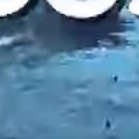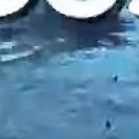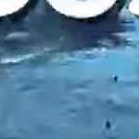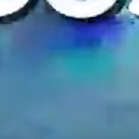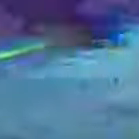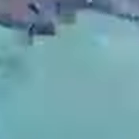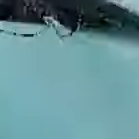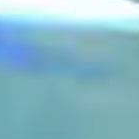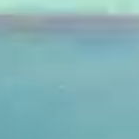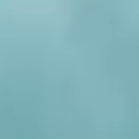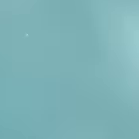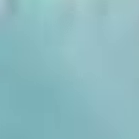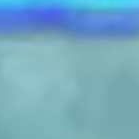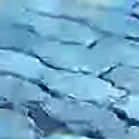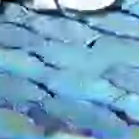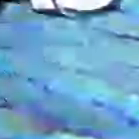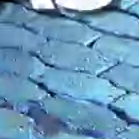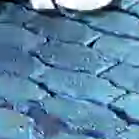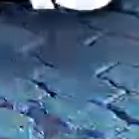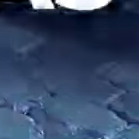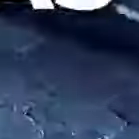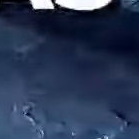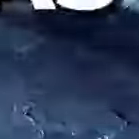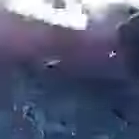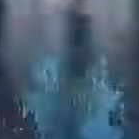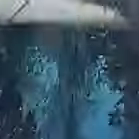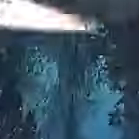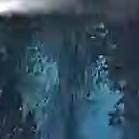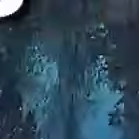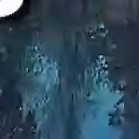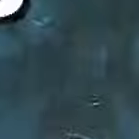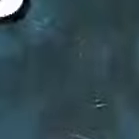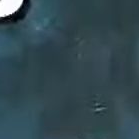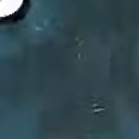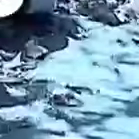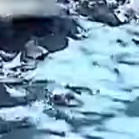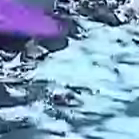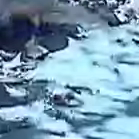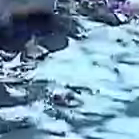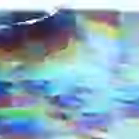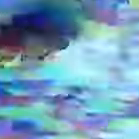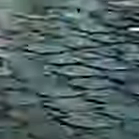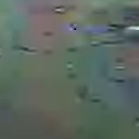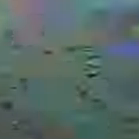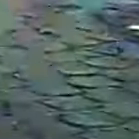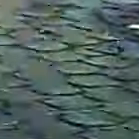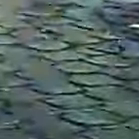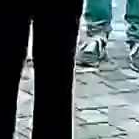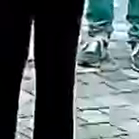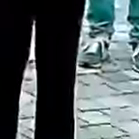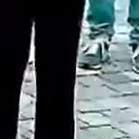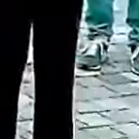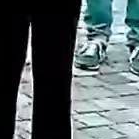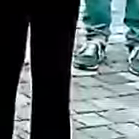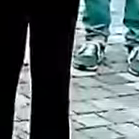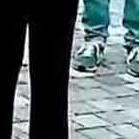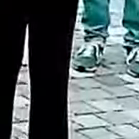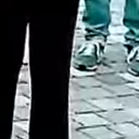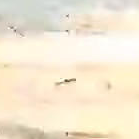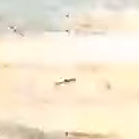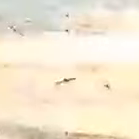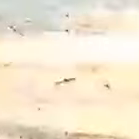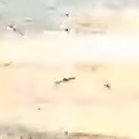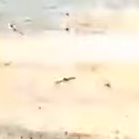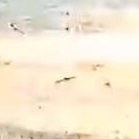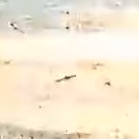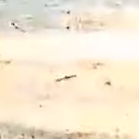Recursos desperdiciados. Calles deterioradas. Espacios olvidados. Somos el único informativo que llega